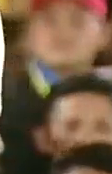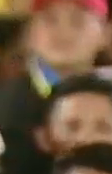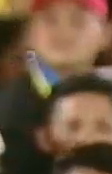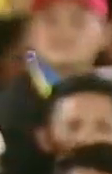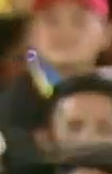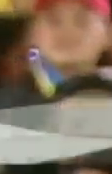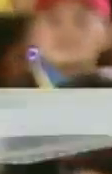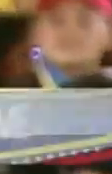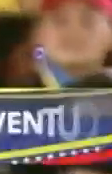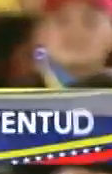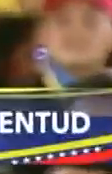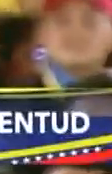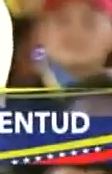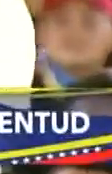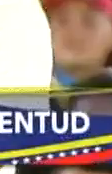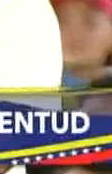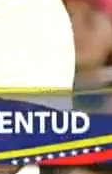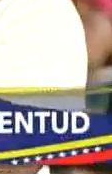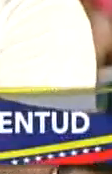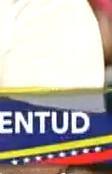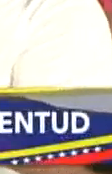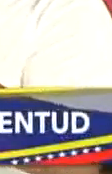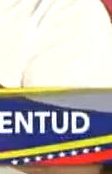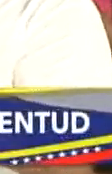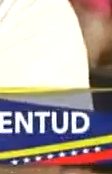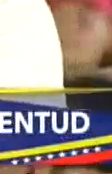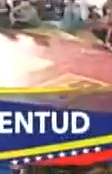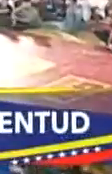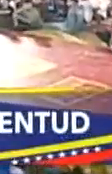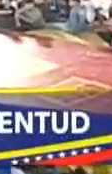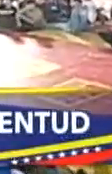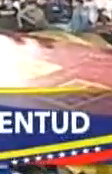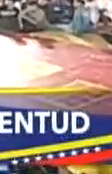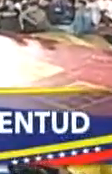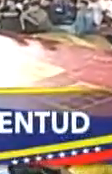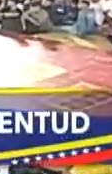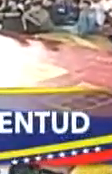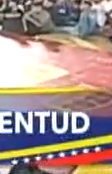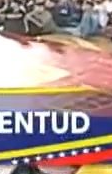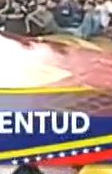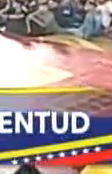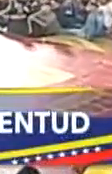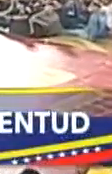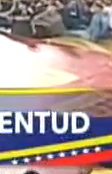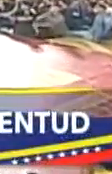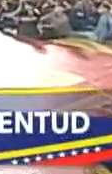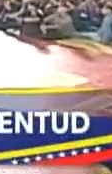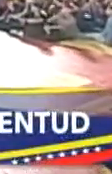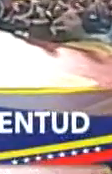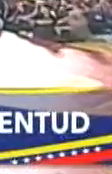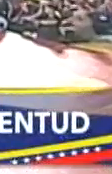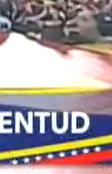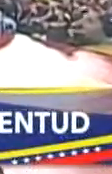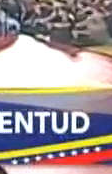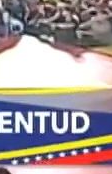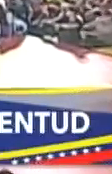desarrollo nacional a través de la ciencia, de la innovación y la tecnología. Muy bien. Excelente,